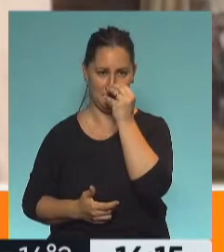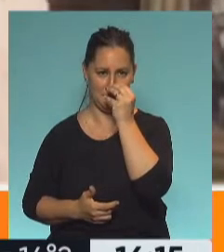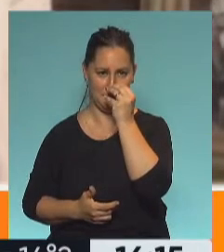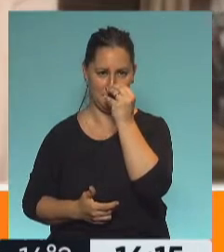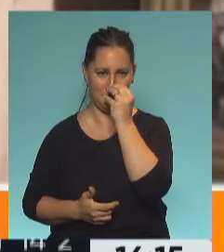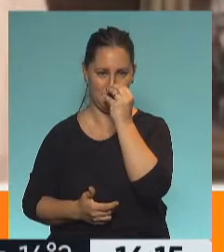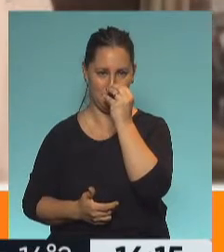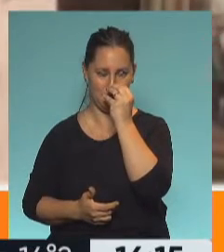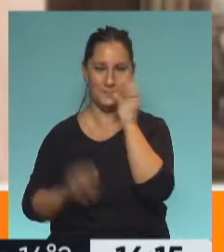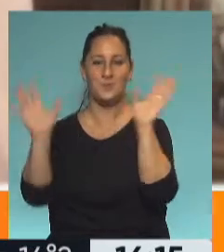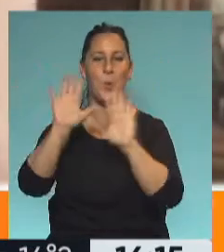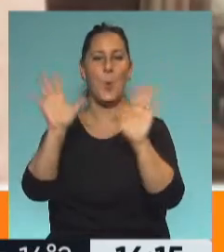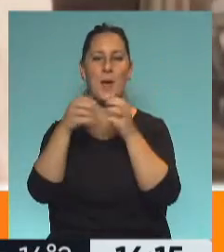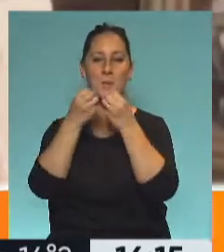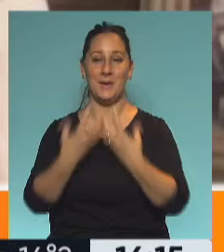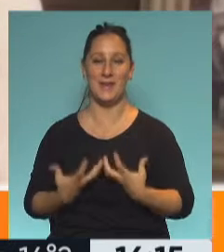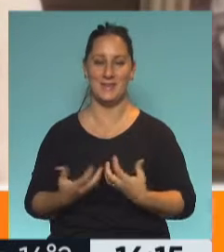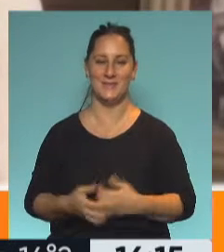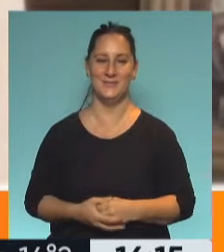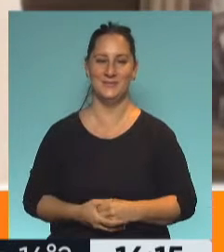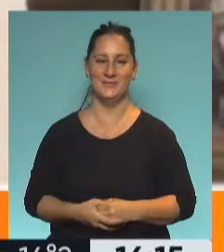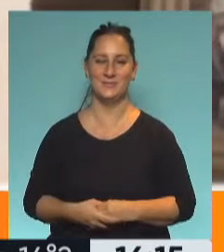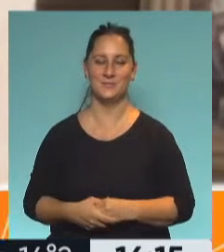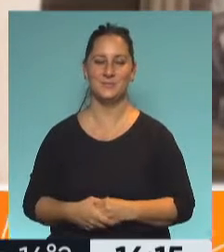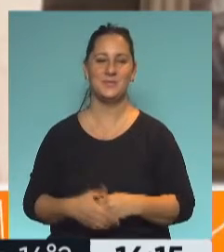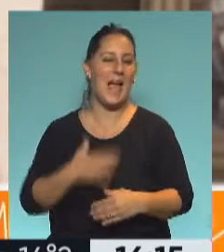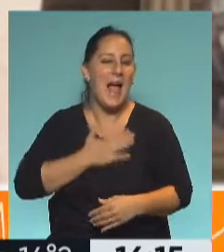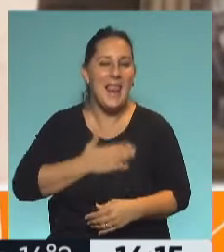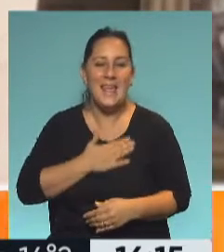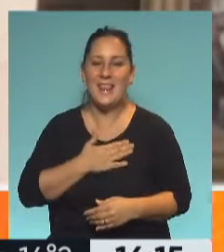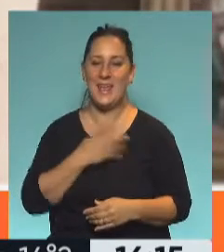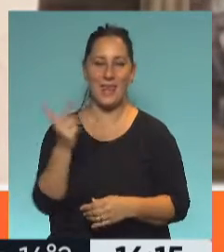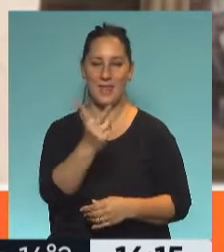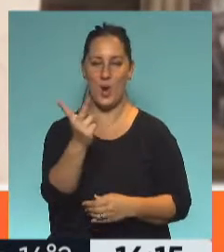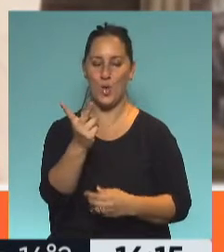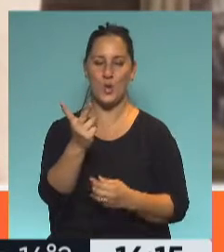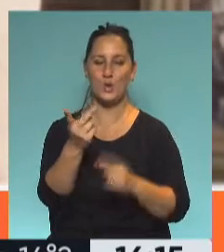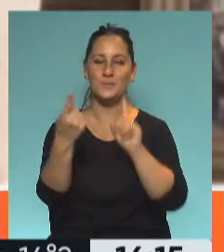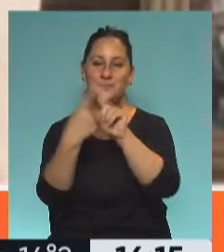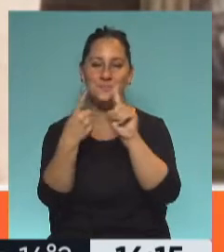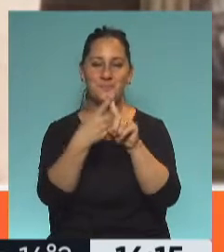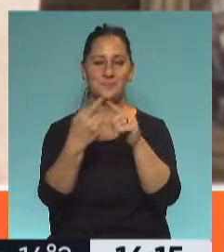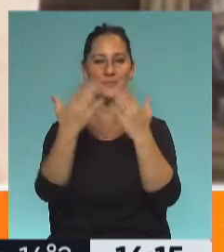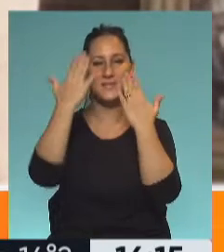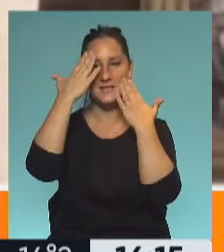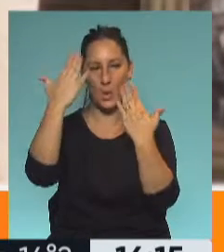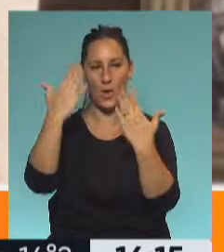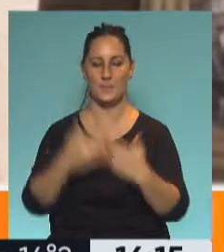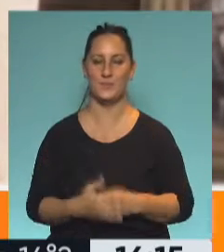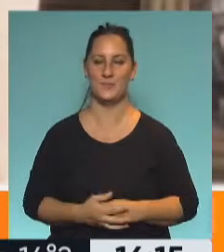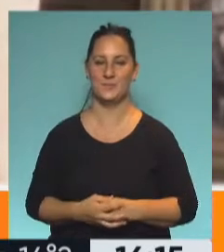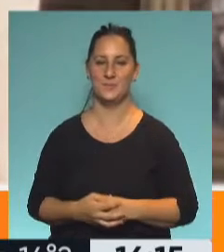Qué alegría. Hola, chicos. No, por favor, la alegría es nuestra de tenerlos a los dos y desde acá los saludamos. Y bueno, y en